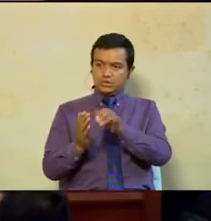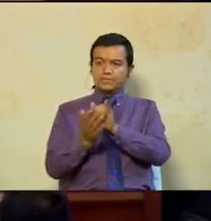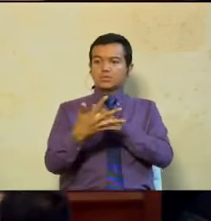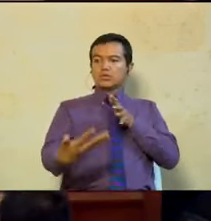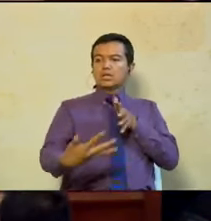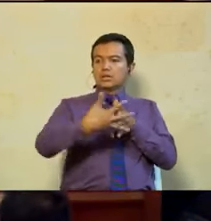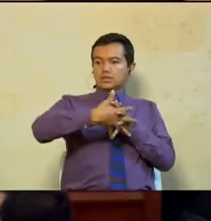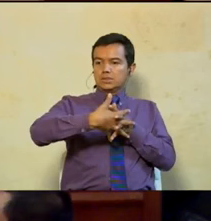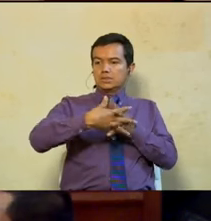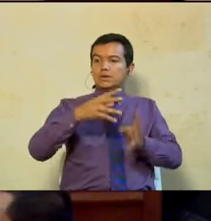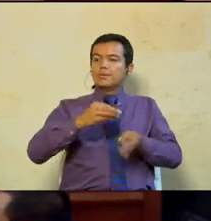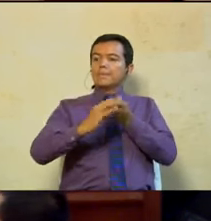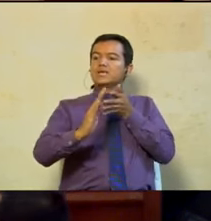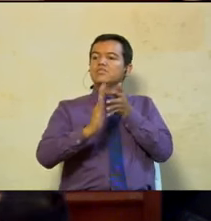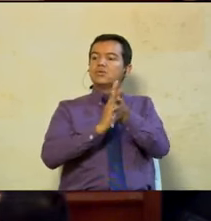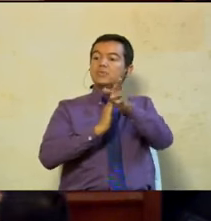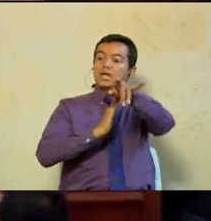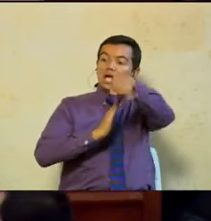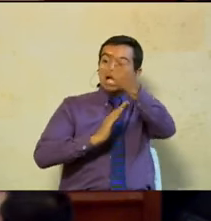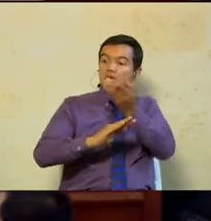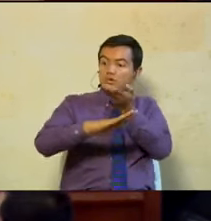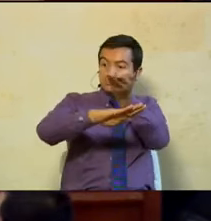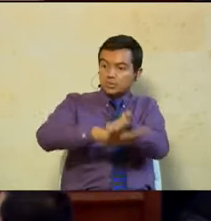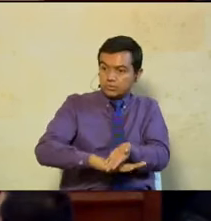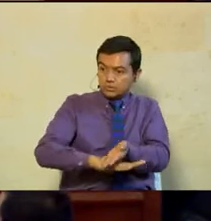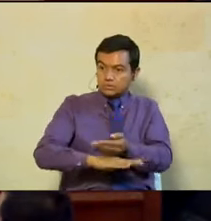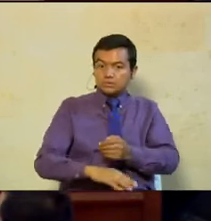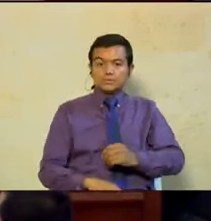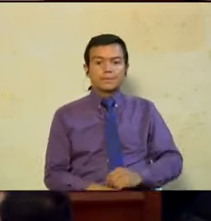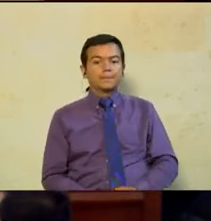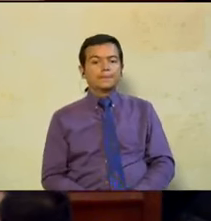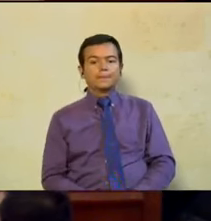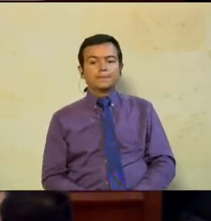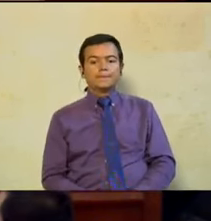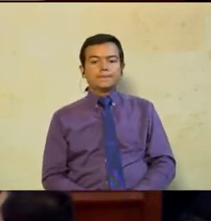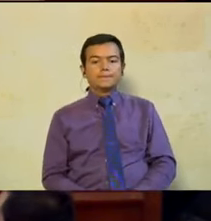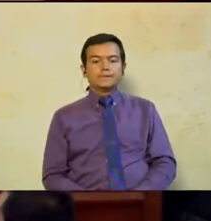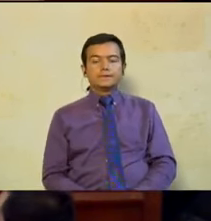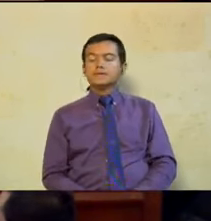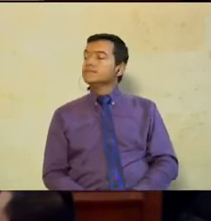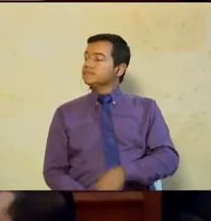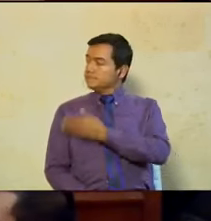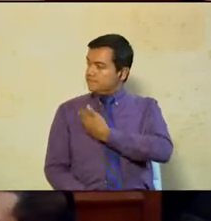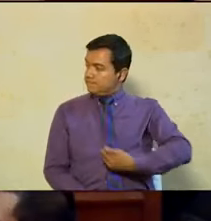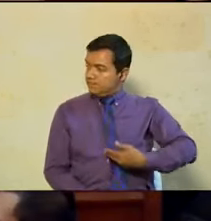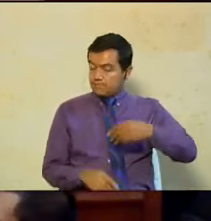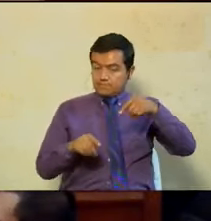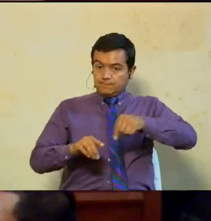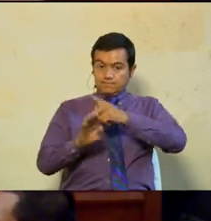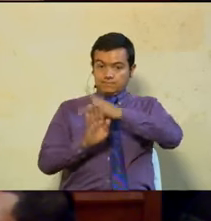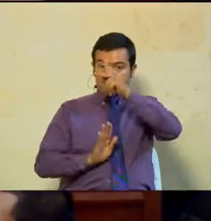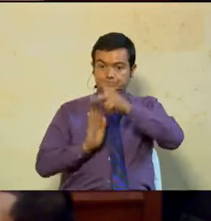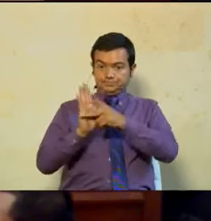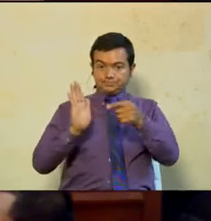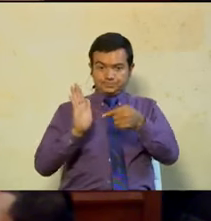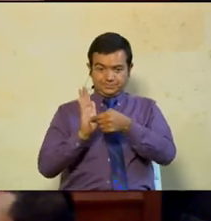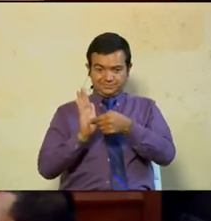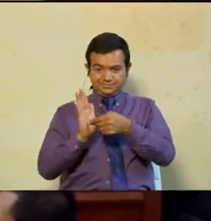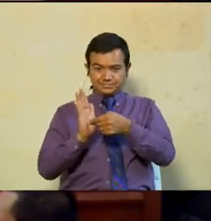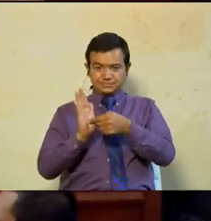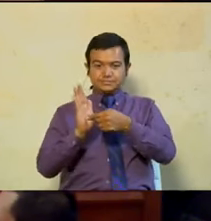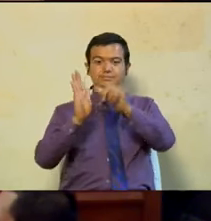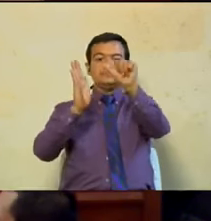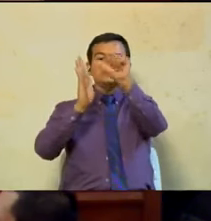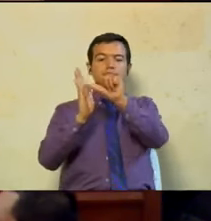e informe si hay proposiciones señor presidente este proyecto consta de 22